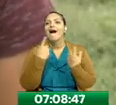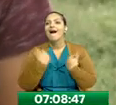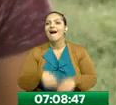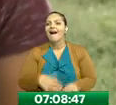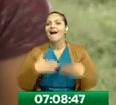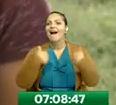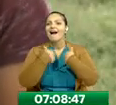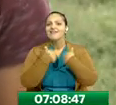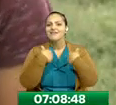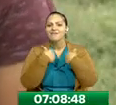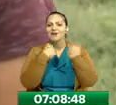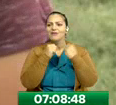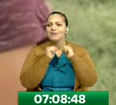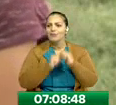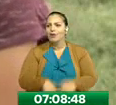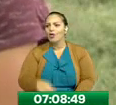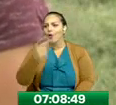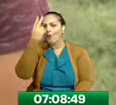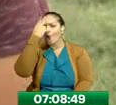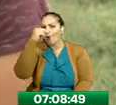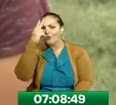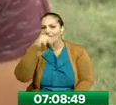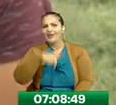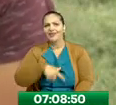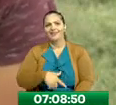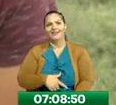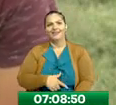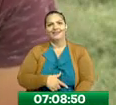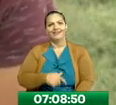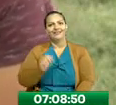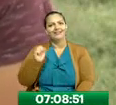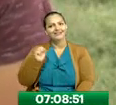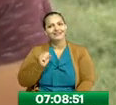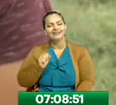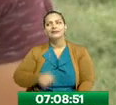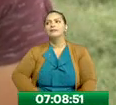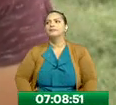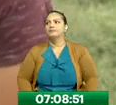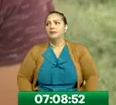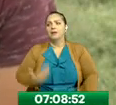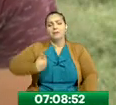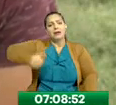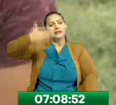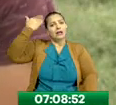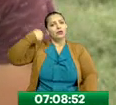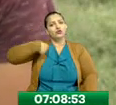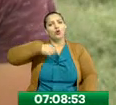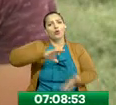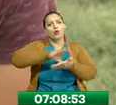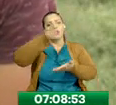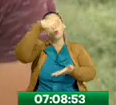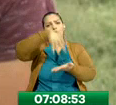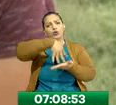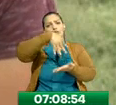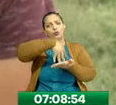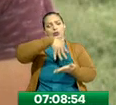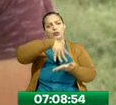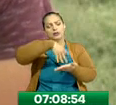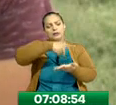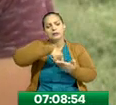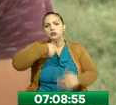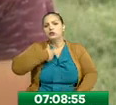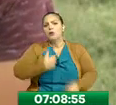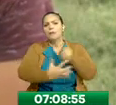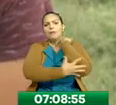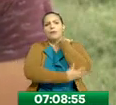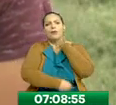este sueño, yo era estudiante, estaba todavía en el colegio. Entonces, no tenía los recursos para hacerlo, pero comencé a trabajar